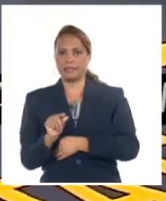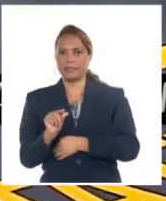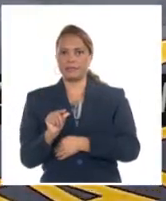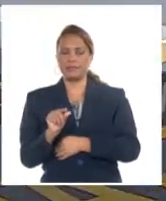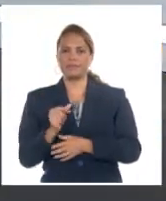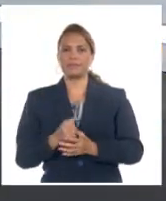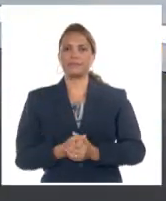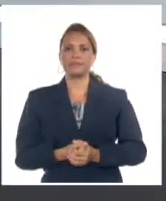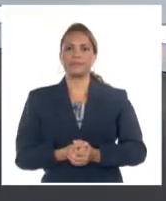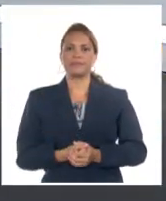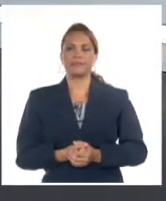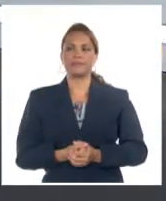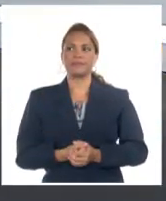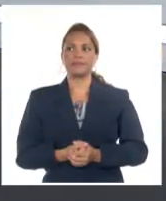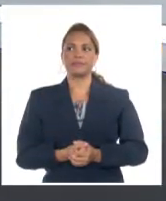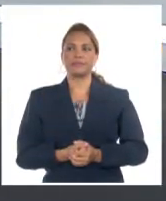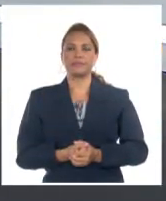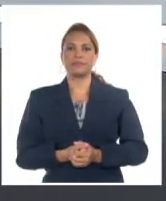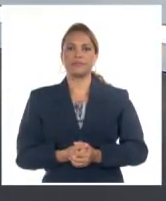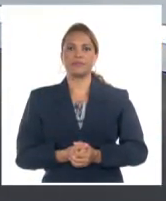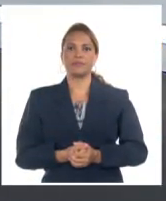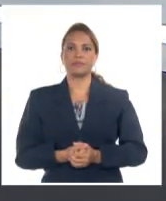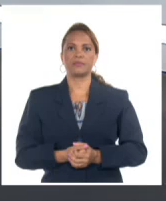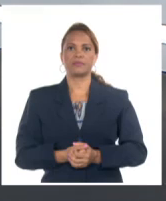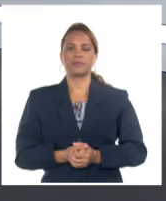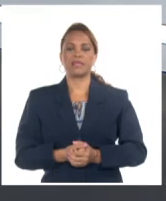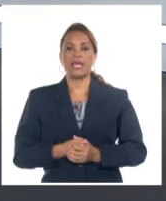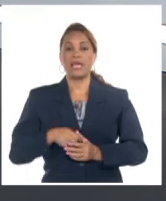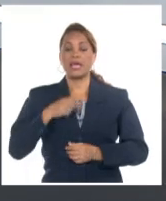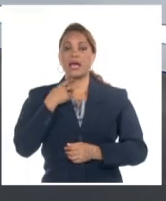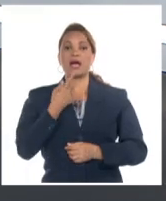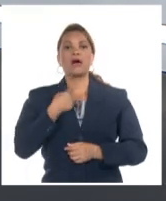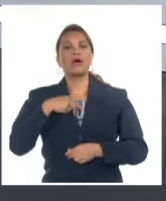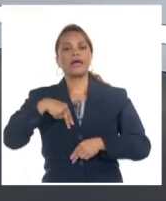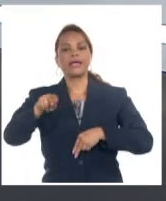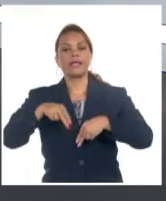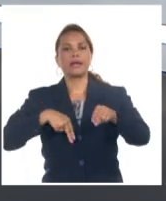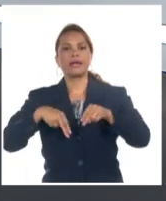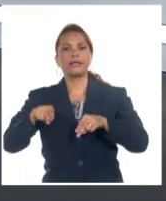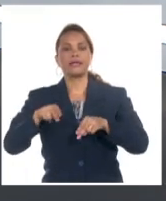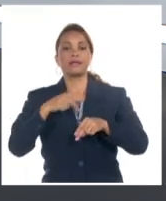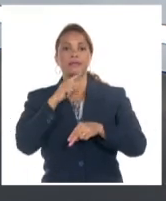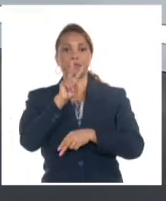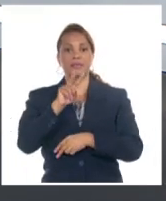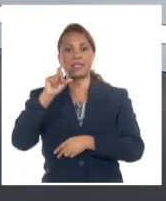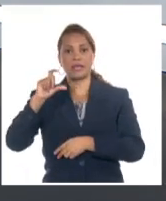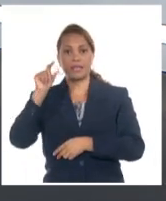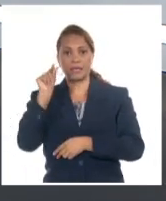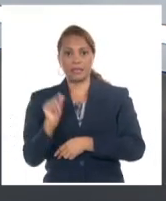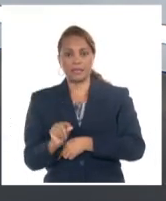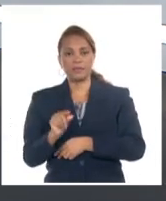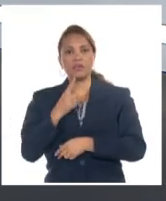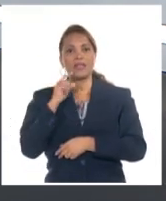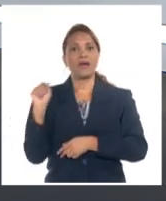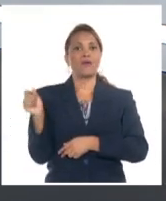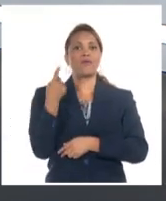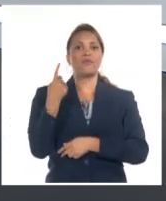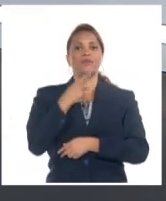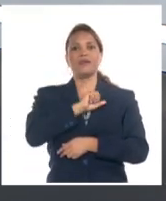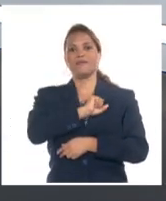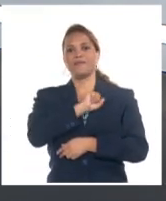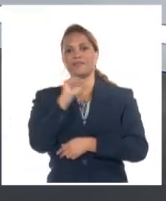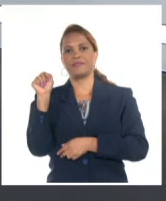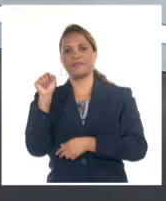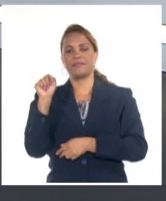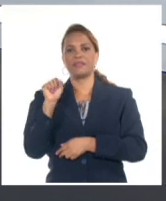Dhabi. Y del ajedrez destaca que el villaclareño Jorge Pérez obtuvo la única victoria de Cuba durante la